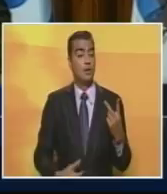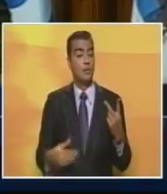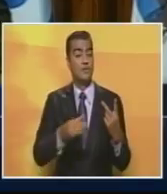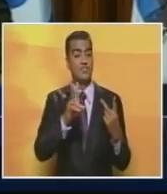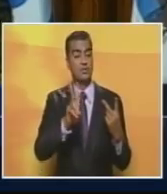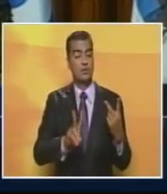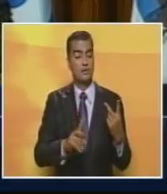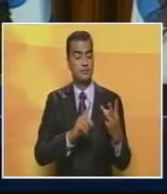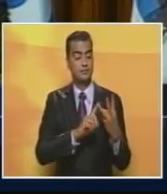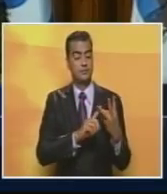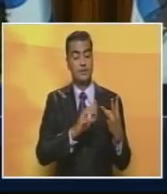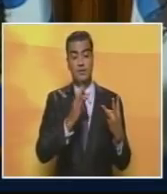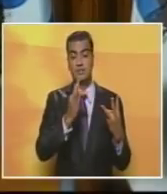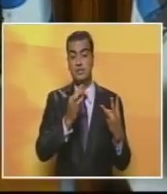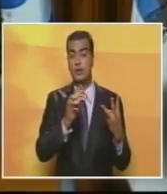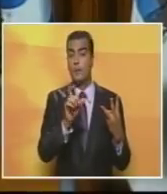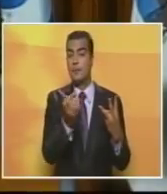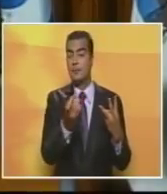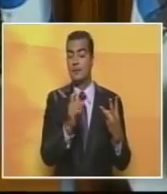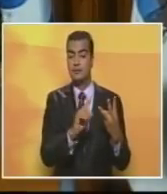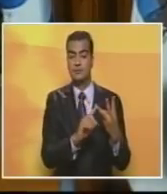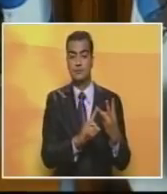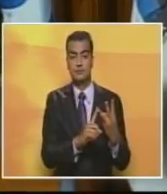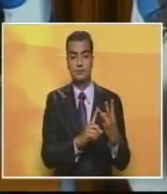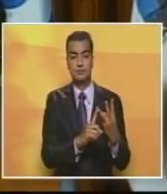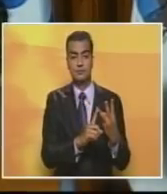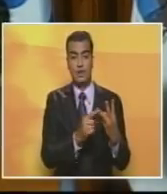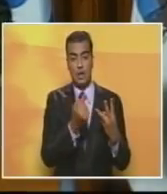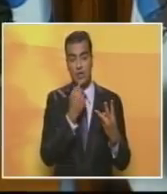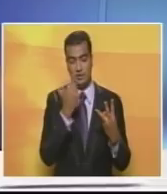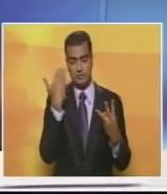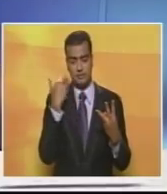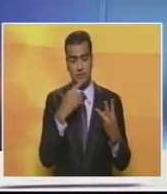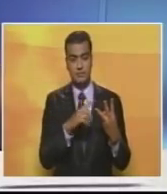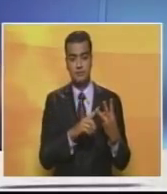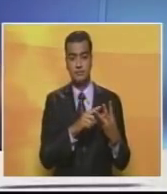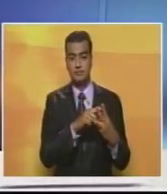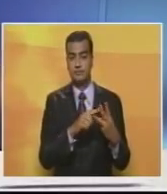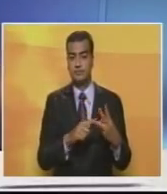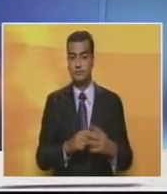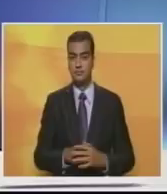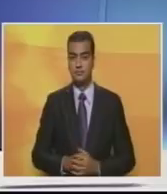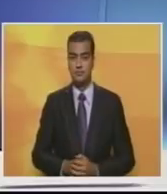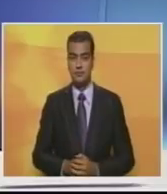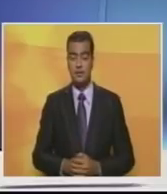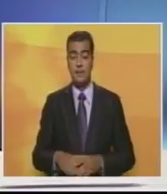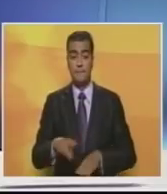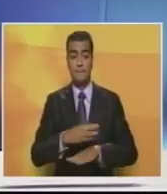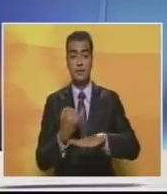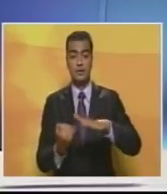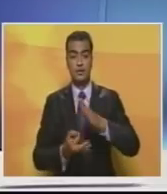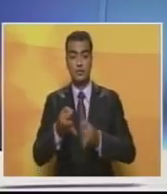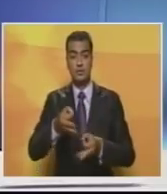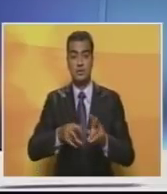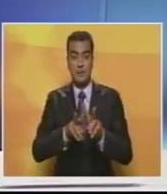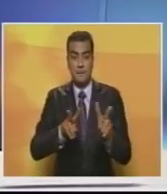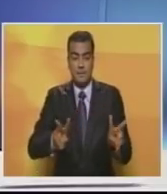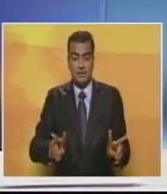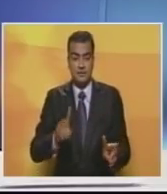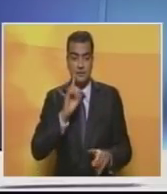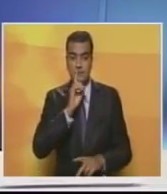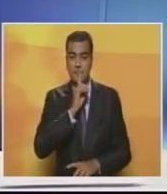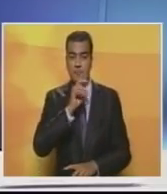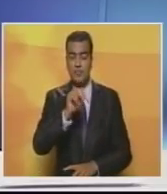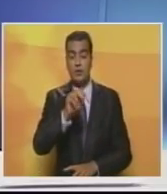Petróleo; Francisco Jiménez, lo acabo de mencionar. El ministro de Interior, Justicia y Paz, Néstor